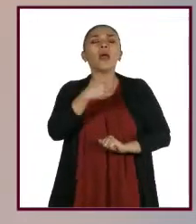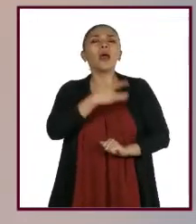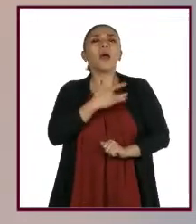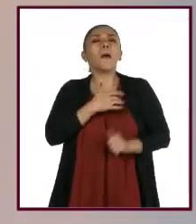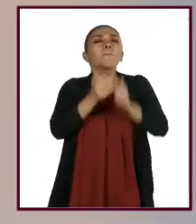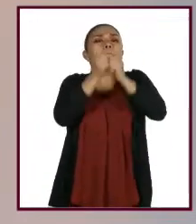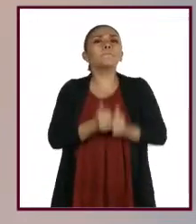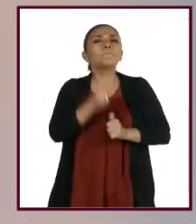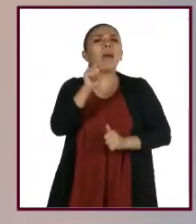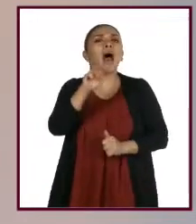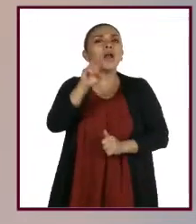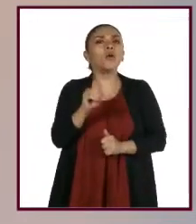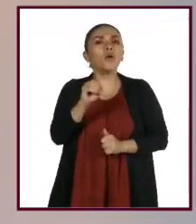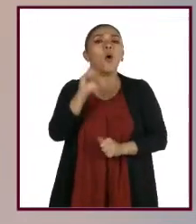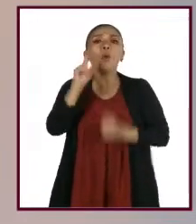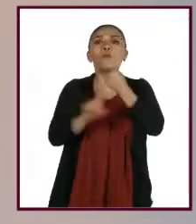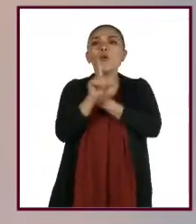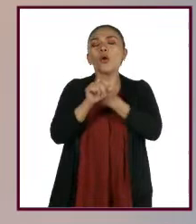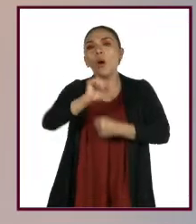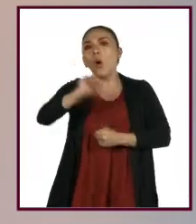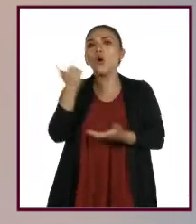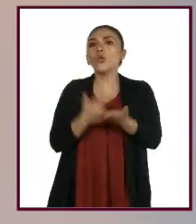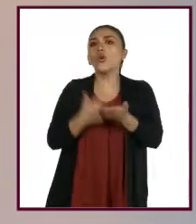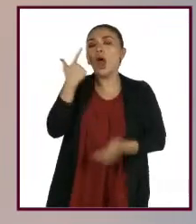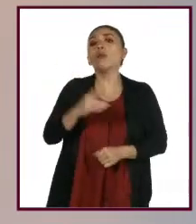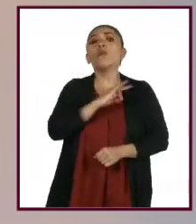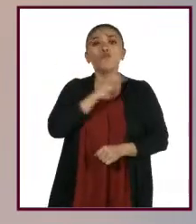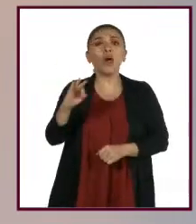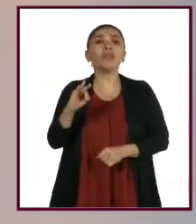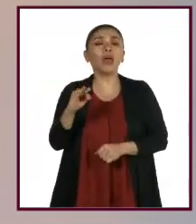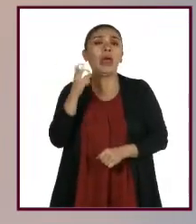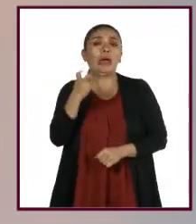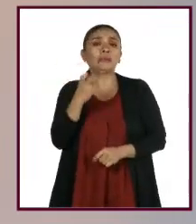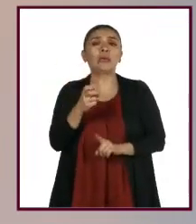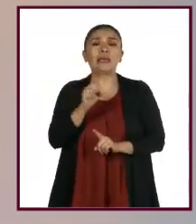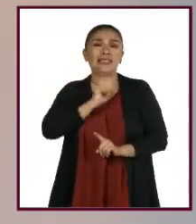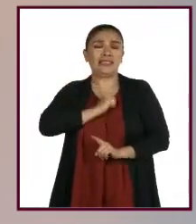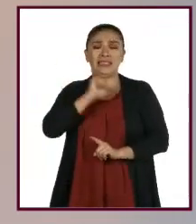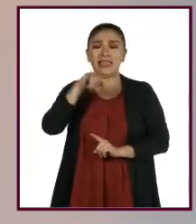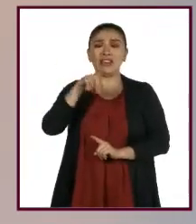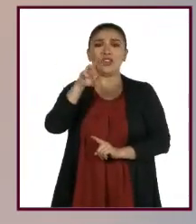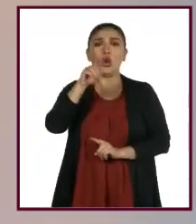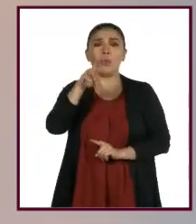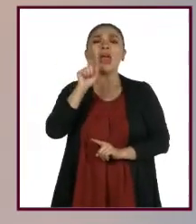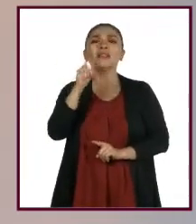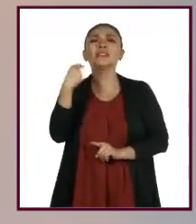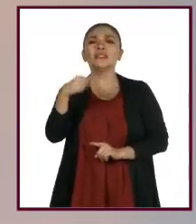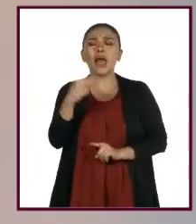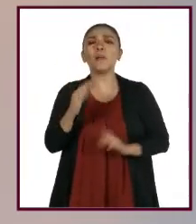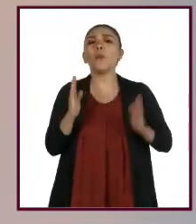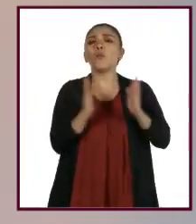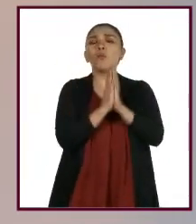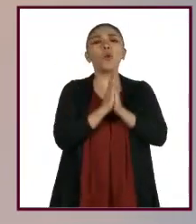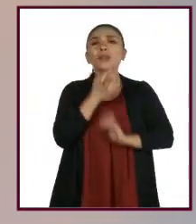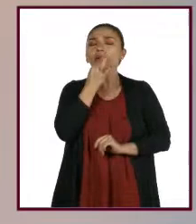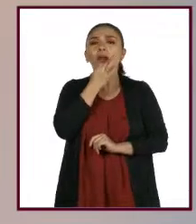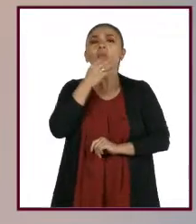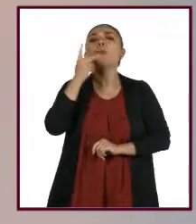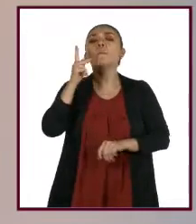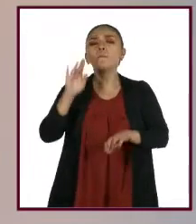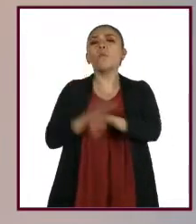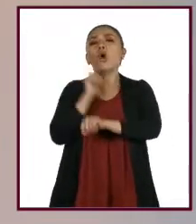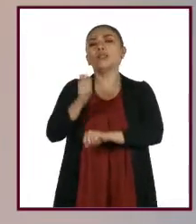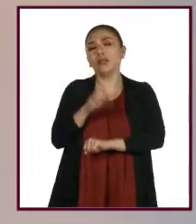cardíaco o algún problema grave que pudiera generar justamente este síndrome que se llama muerte súbita por inhalación.